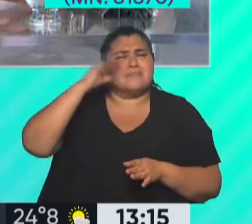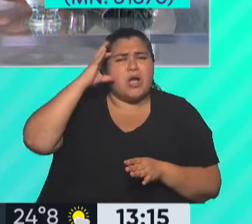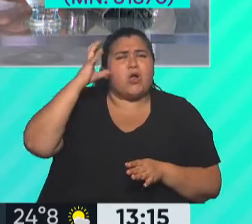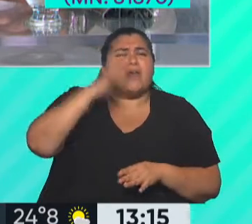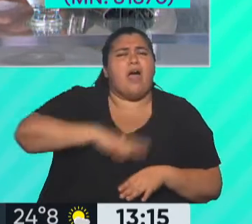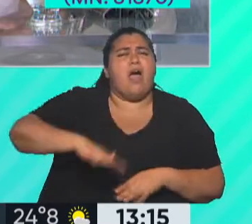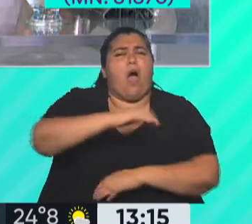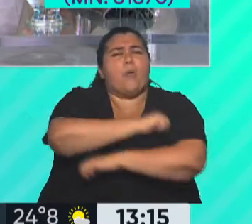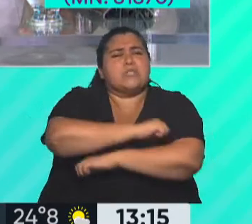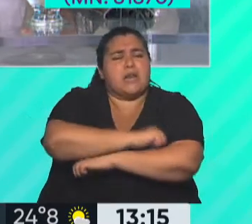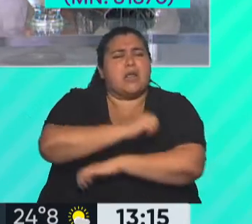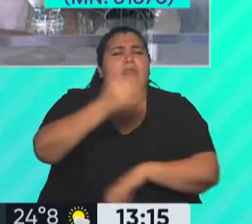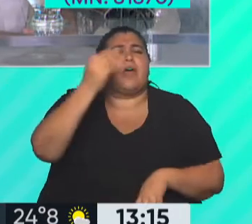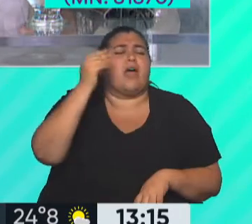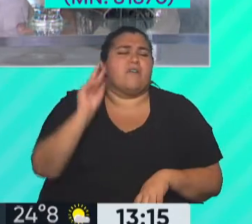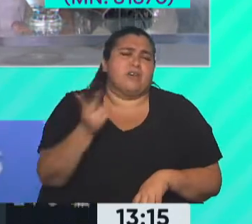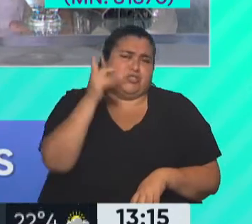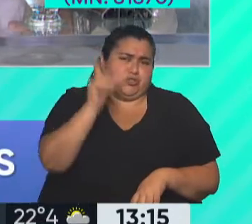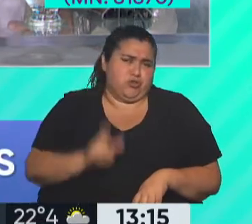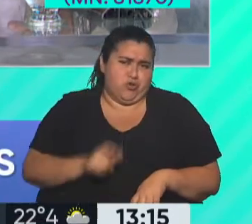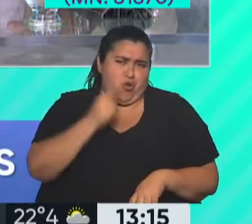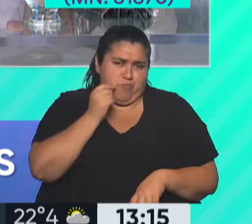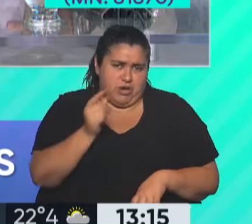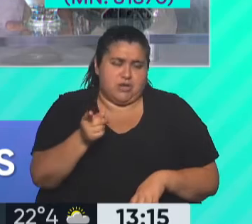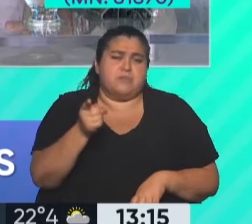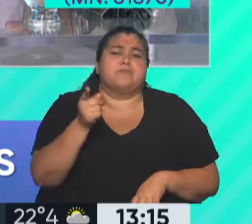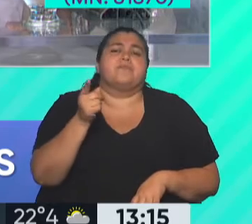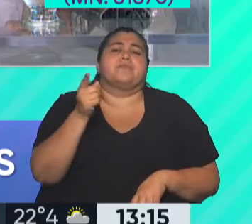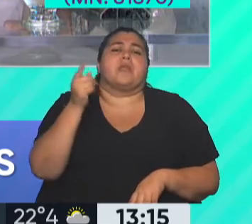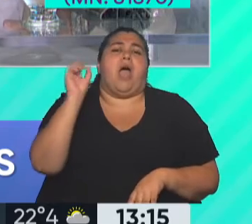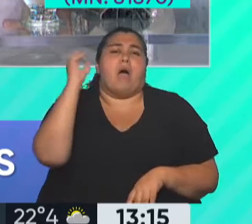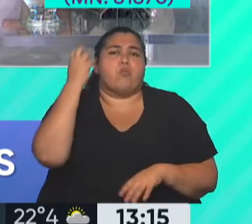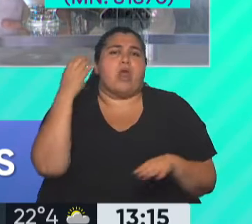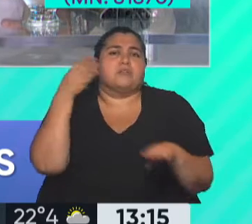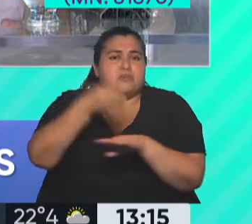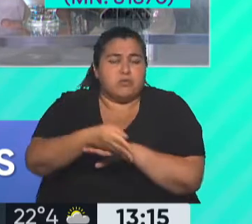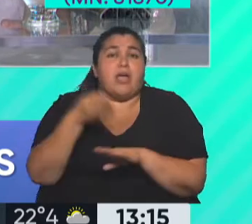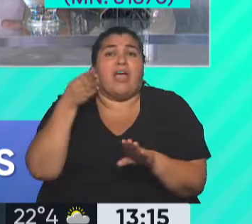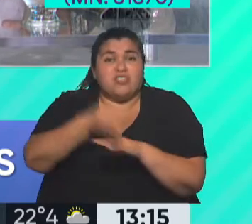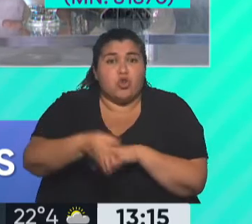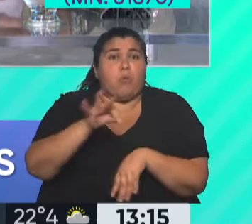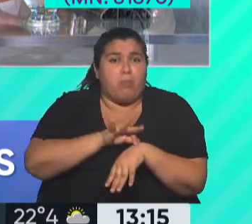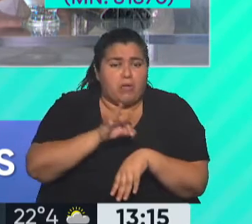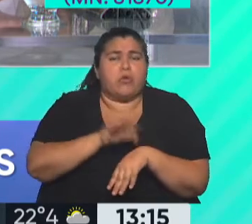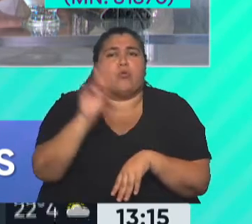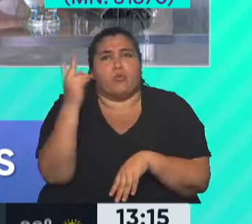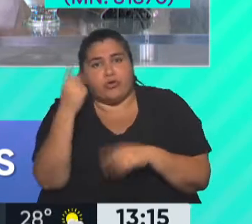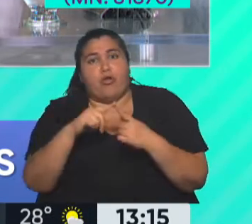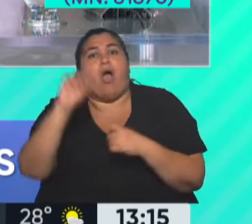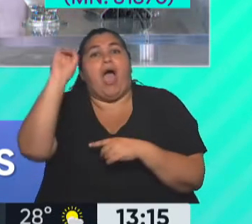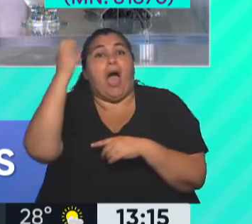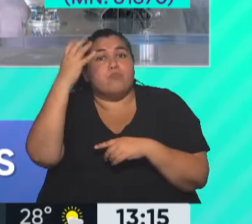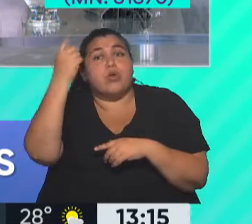Avellaneda, donde falleció una persona, fue una ambulancia, entró el médico, falleció el médico, fue el ambulanciero, falleció el ambulanciero.